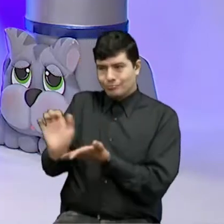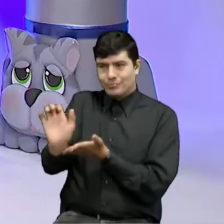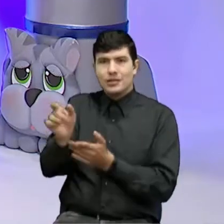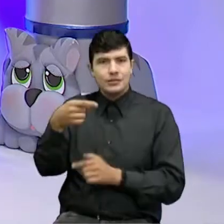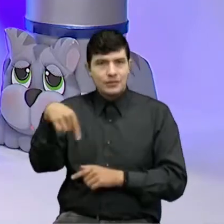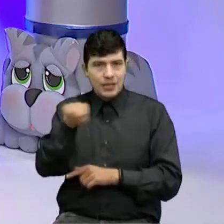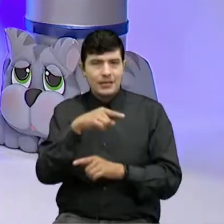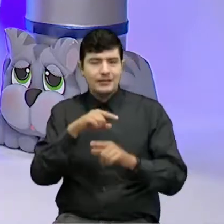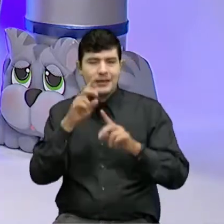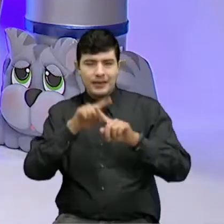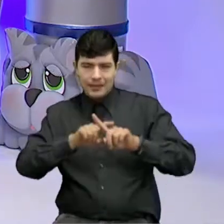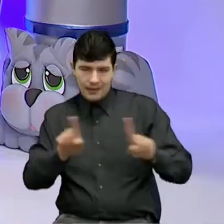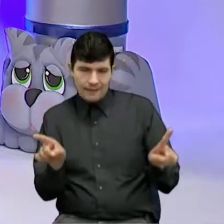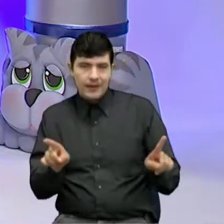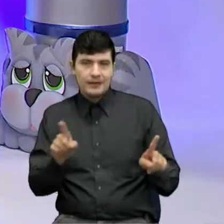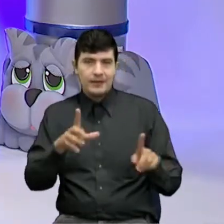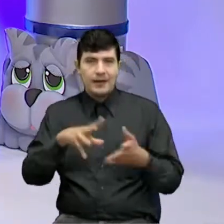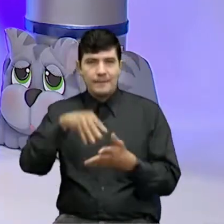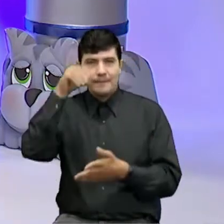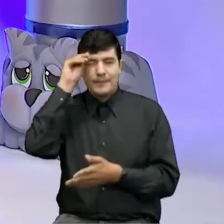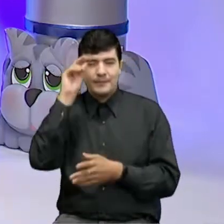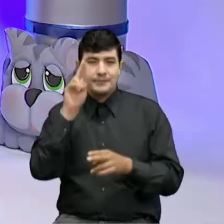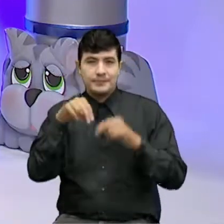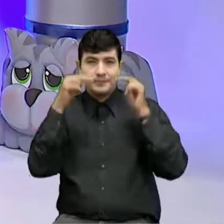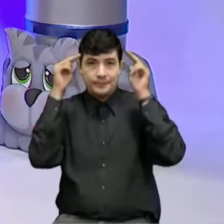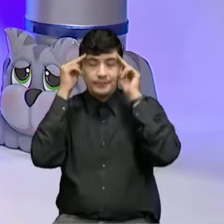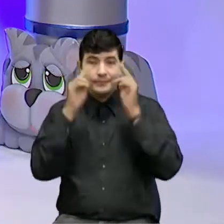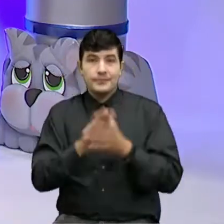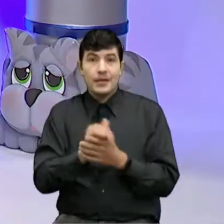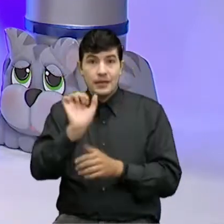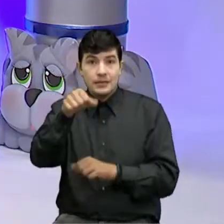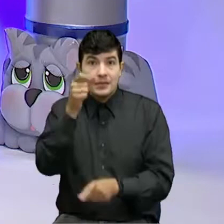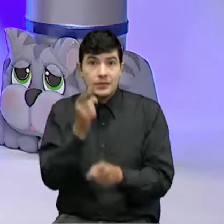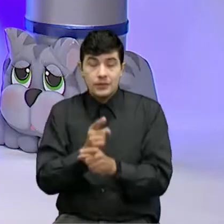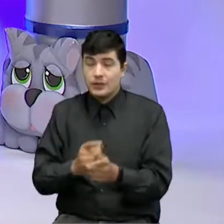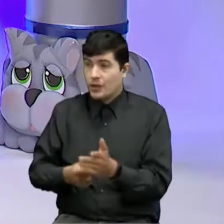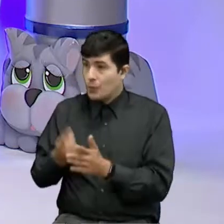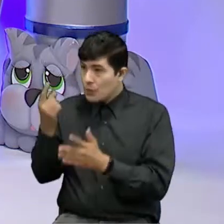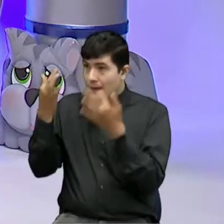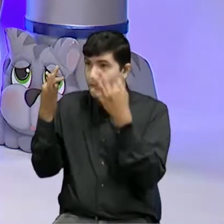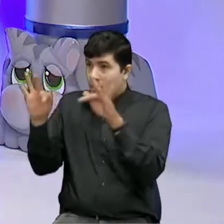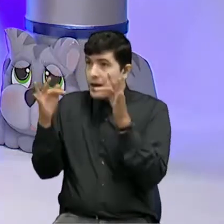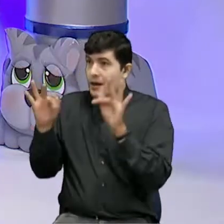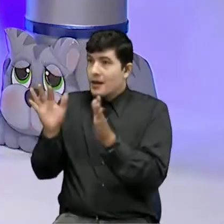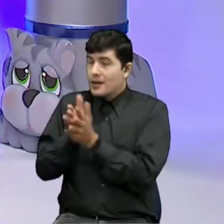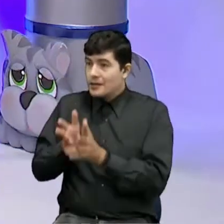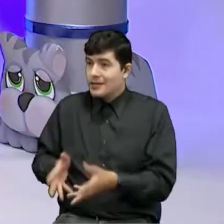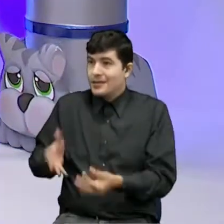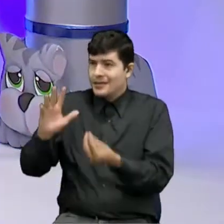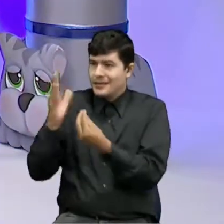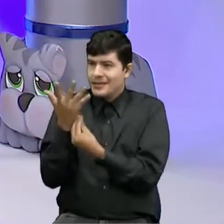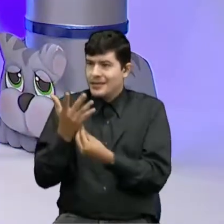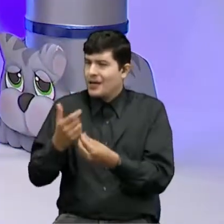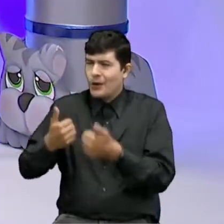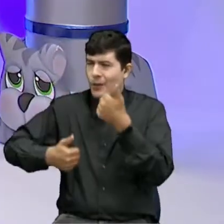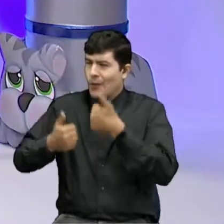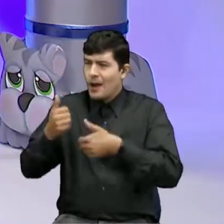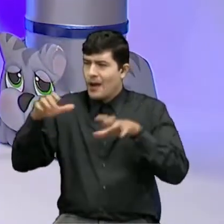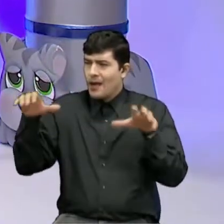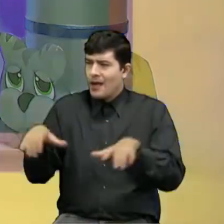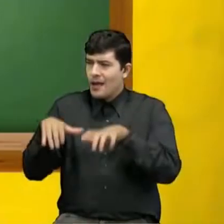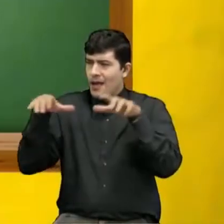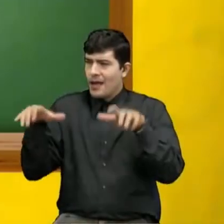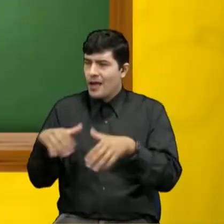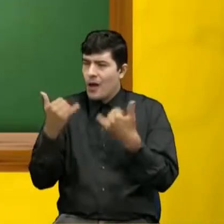la puedan diferenciar, ¿cierto? Ya que los conocemos, vámonos con la tarea de los niños de quinto. De una, ¿cuál es claro, la actividad sí, que